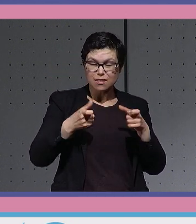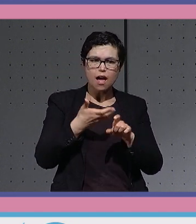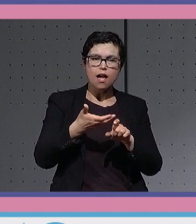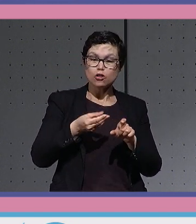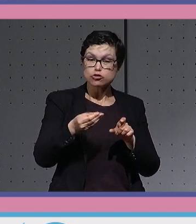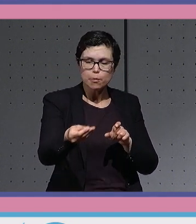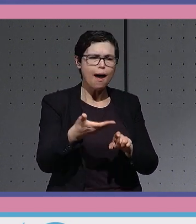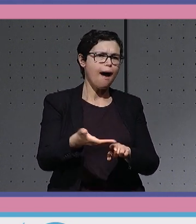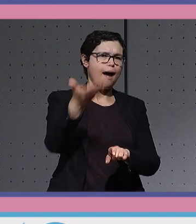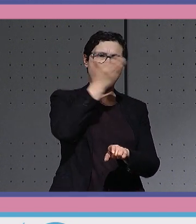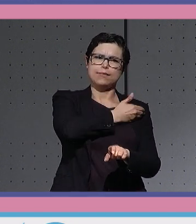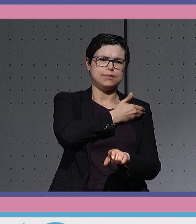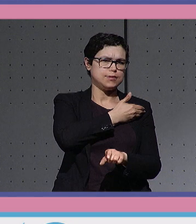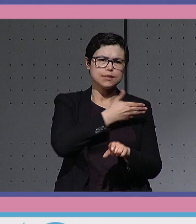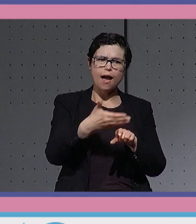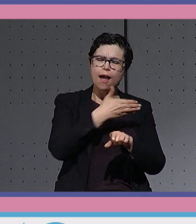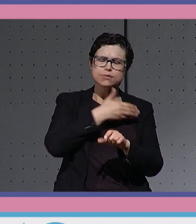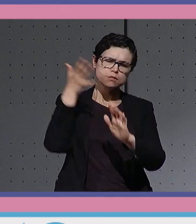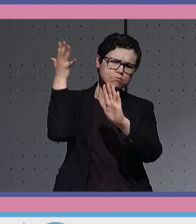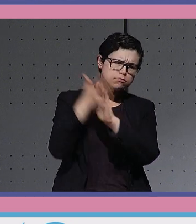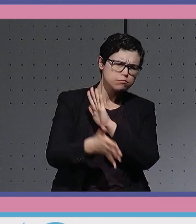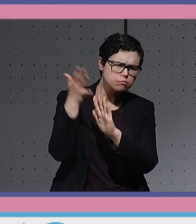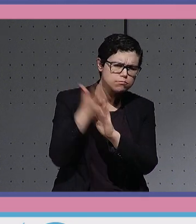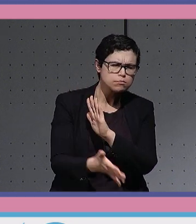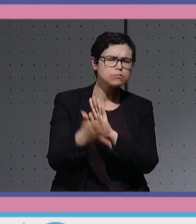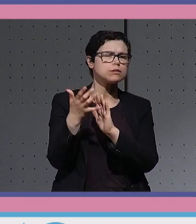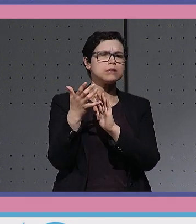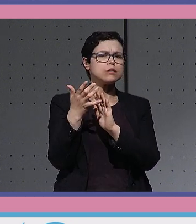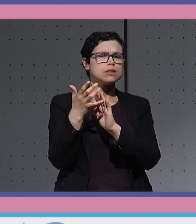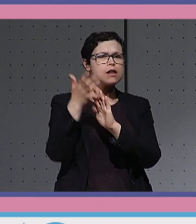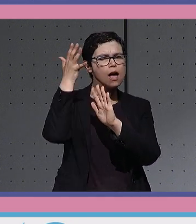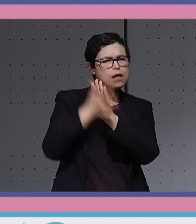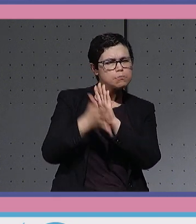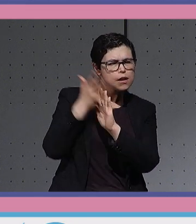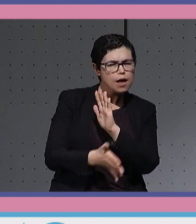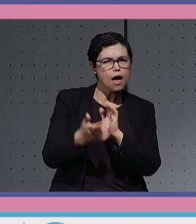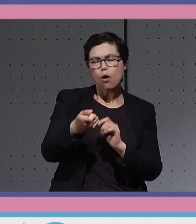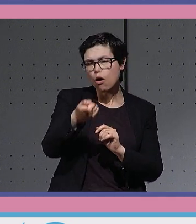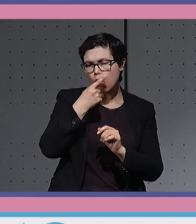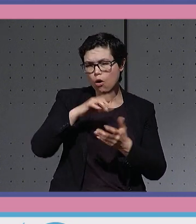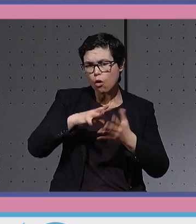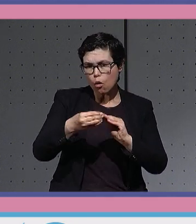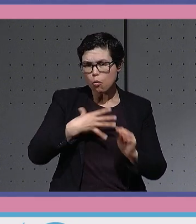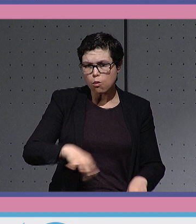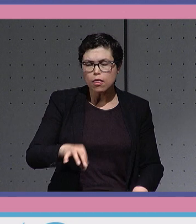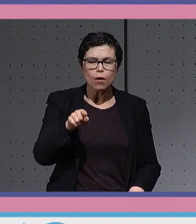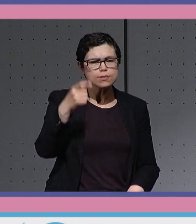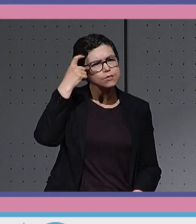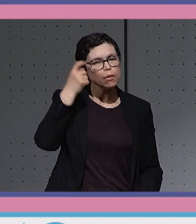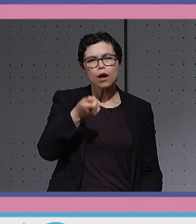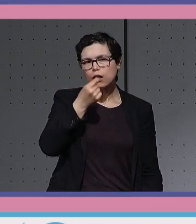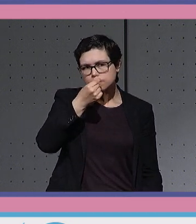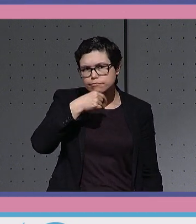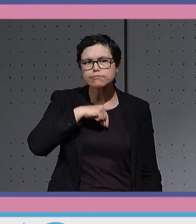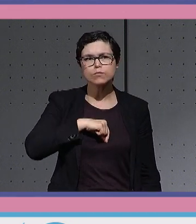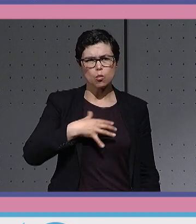hay que dar muchísimas explicaciones, hay que ver cuáles son las cosas que la persona se va a poder tomar o no. ¿Traga medicinas? No. ¿Va a ser capaz de